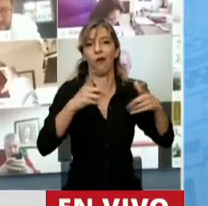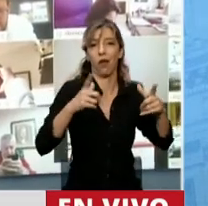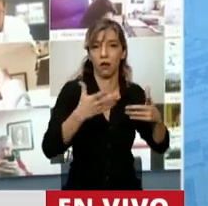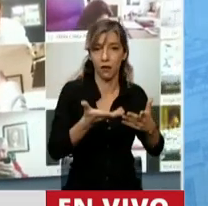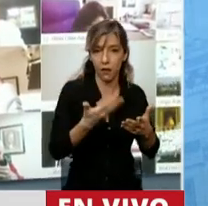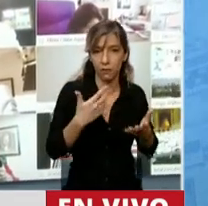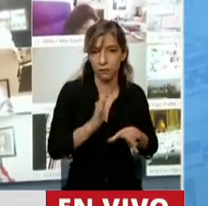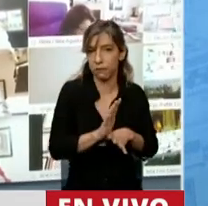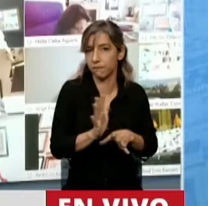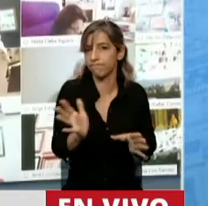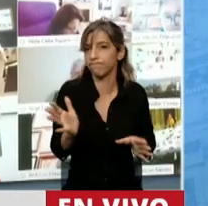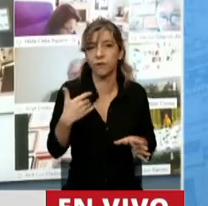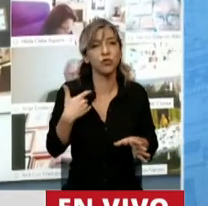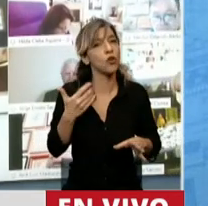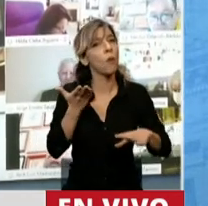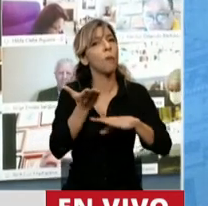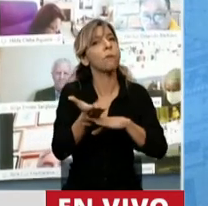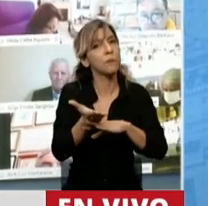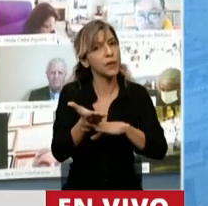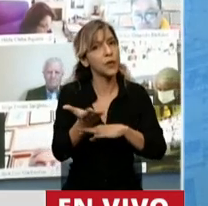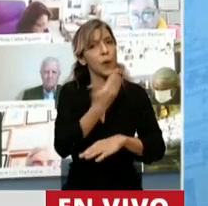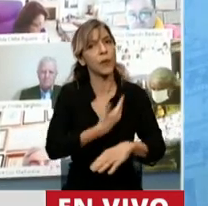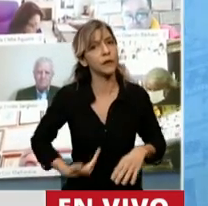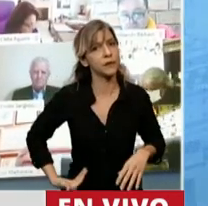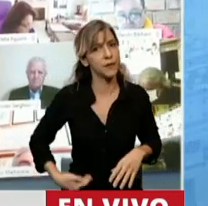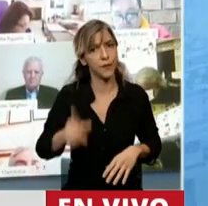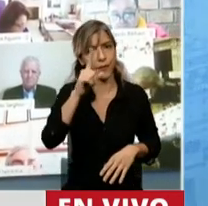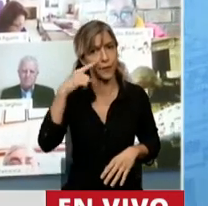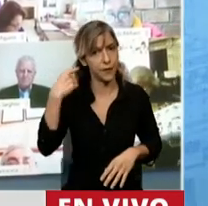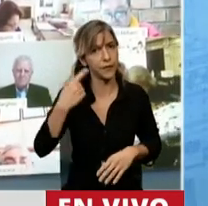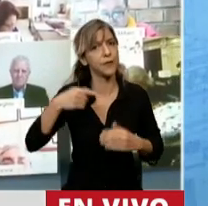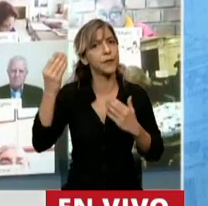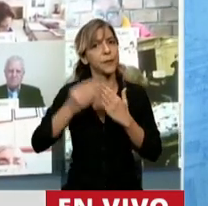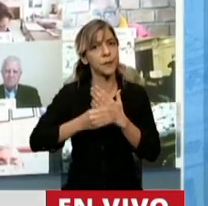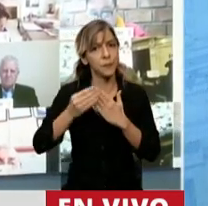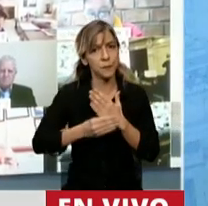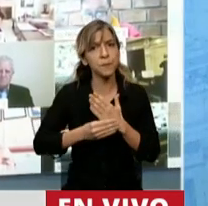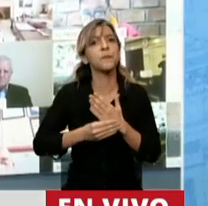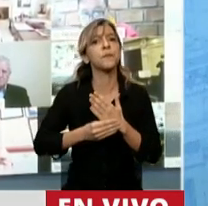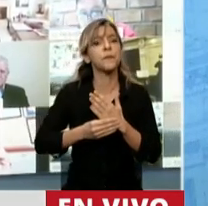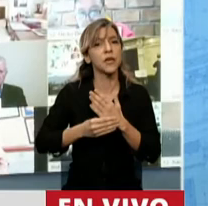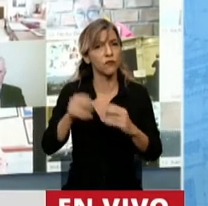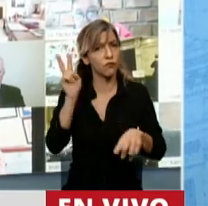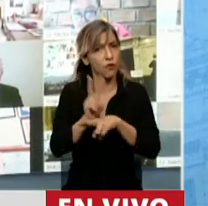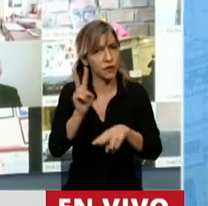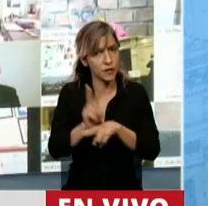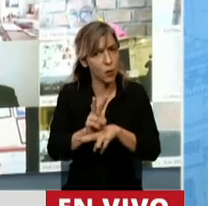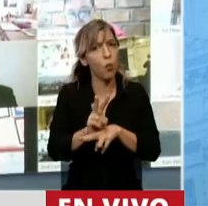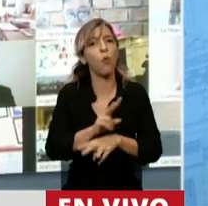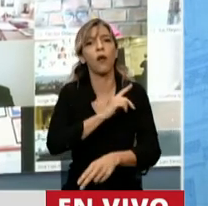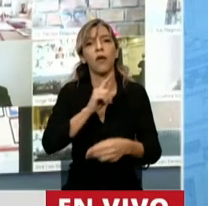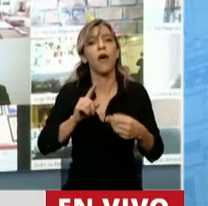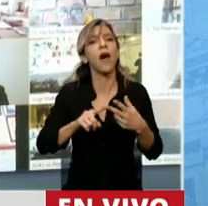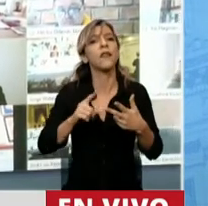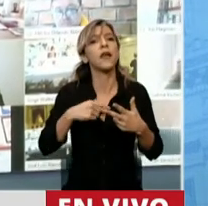Nación, a la señora ministra de Seguridad de la Nación, Sabina Frederick, y al doctor Sergio